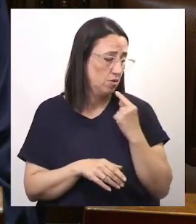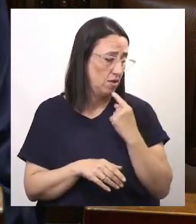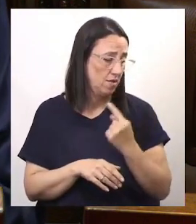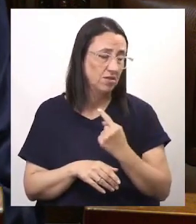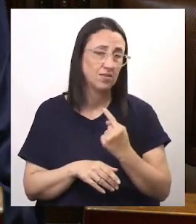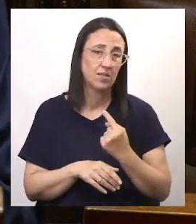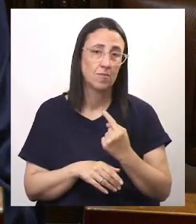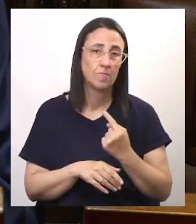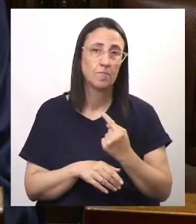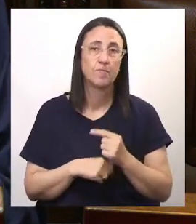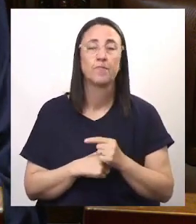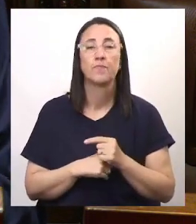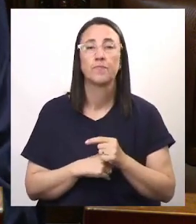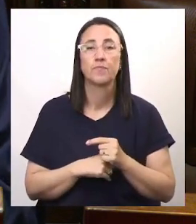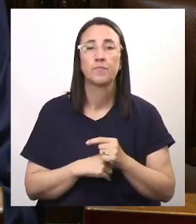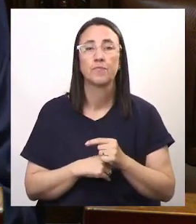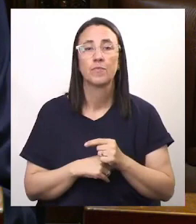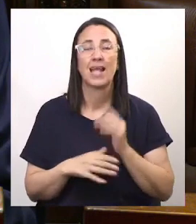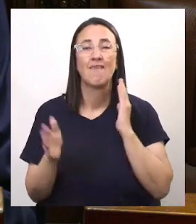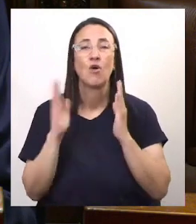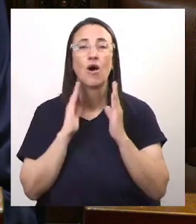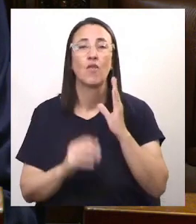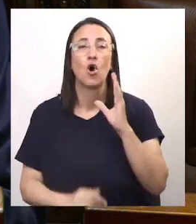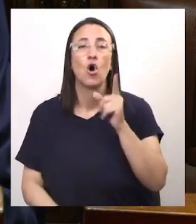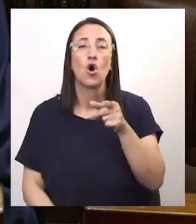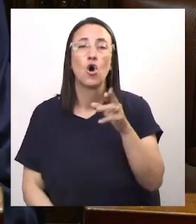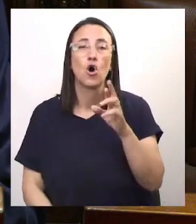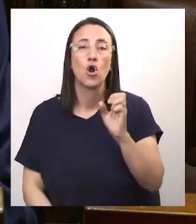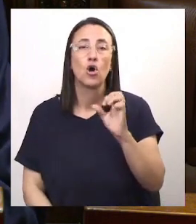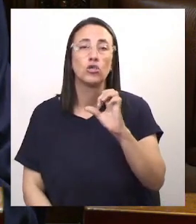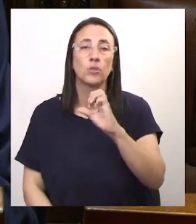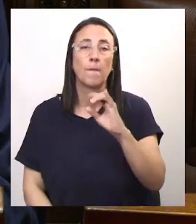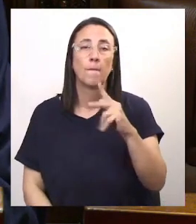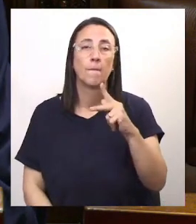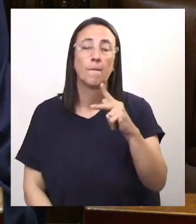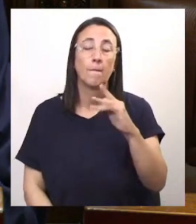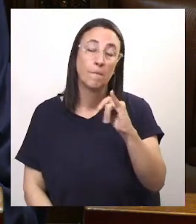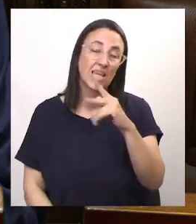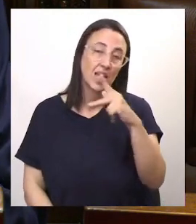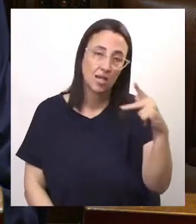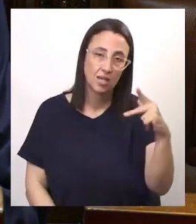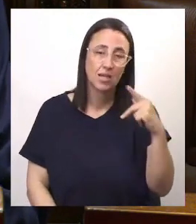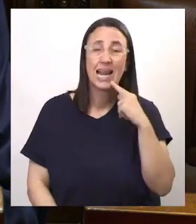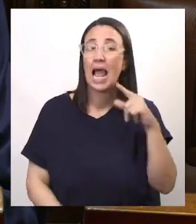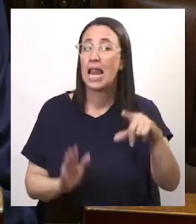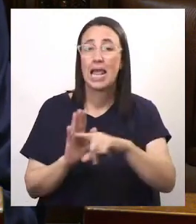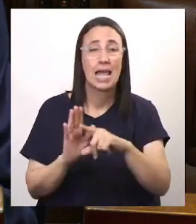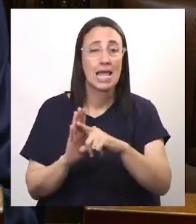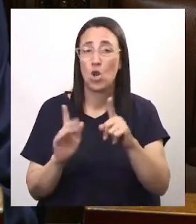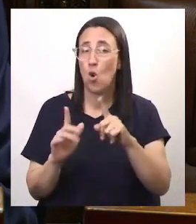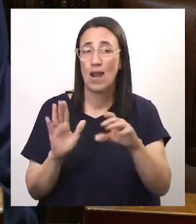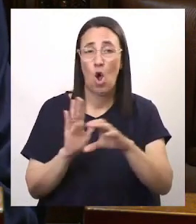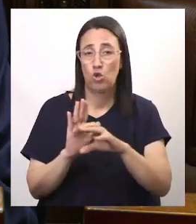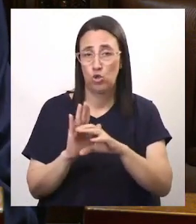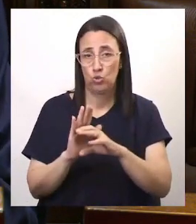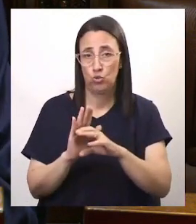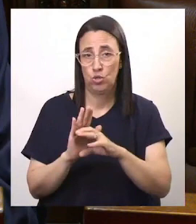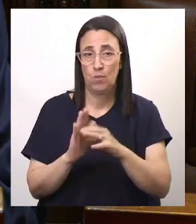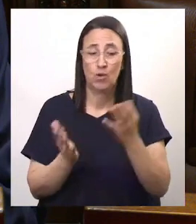tan autorizada del doctor Grosespil, que la ley era inconstitucional porque no estaba acorde a la Constitución